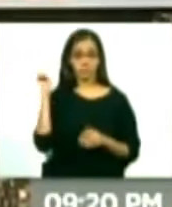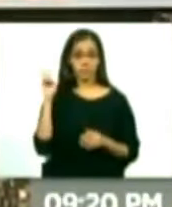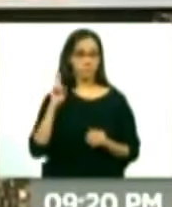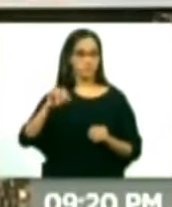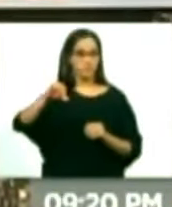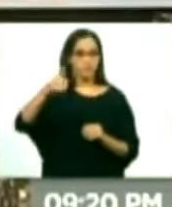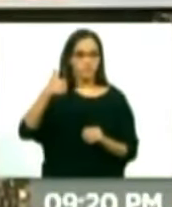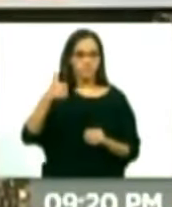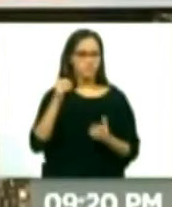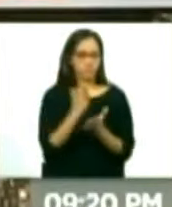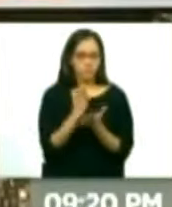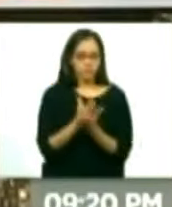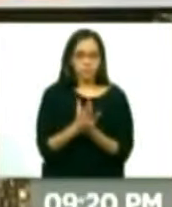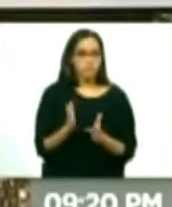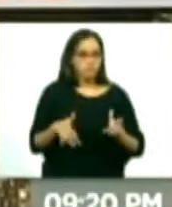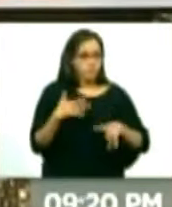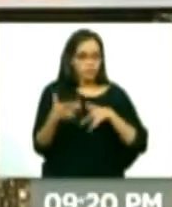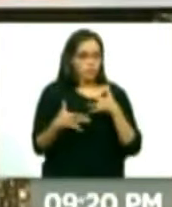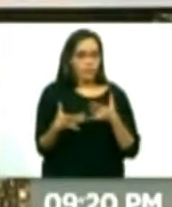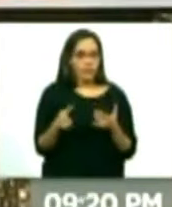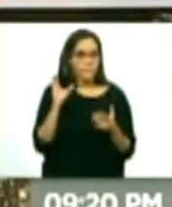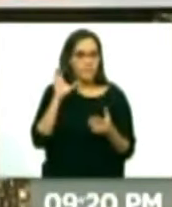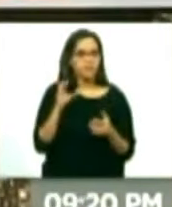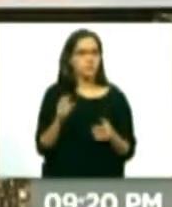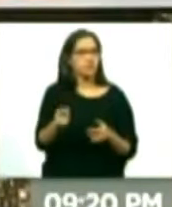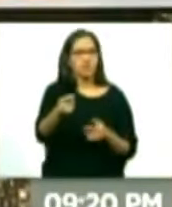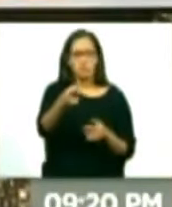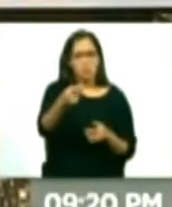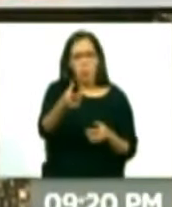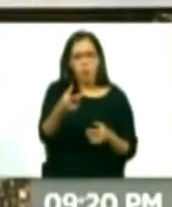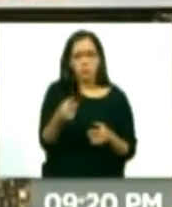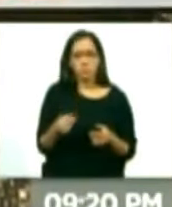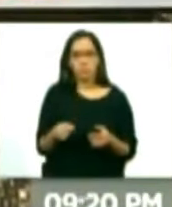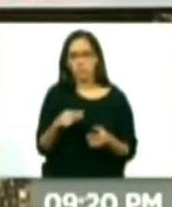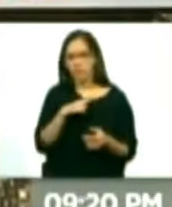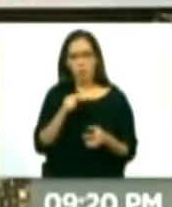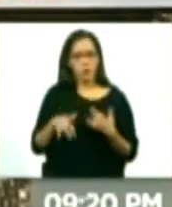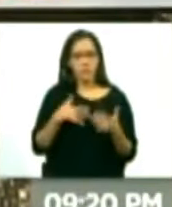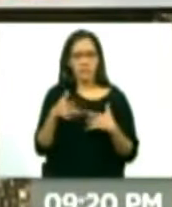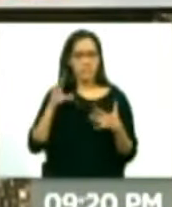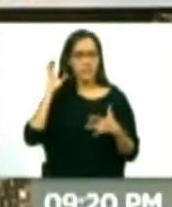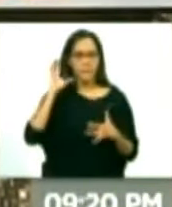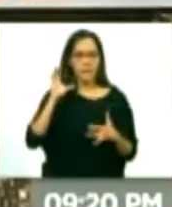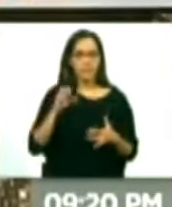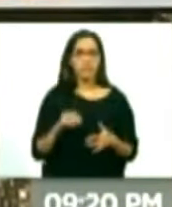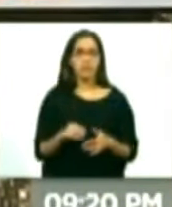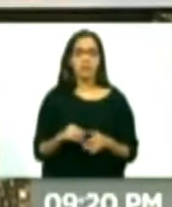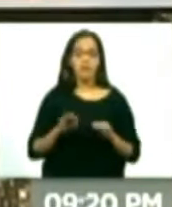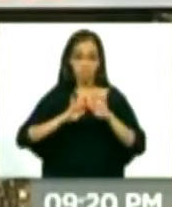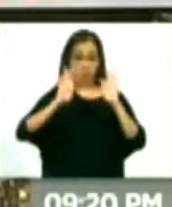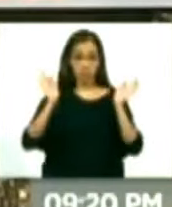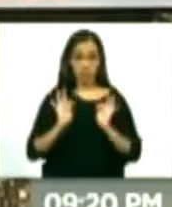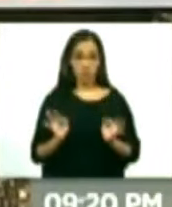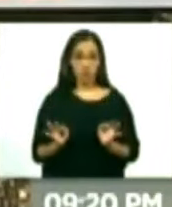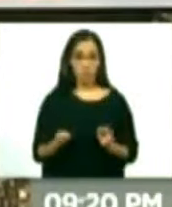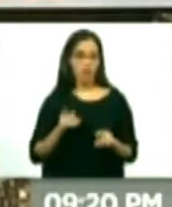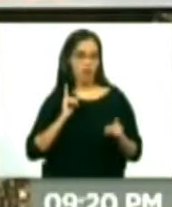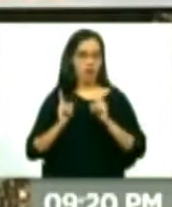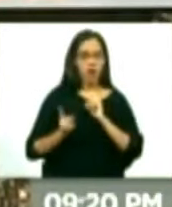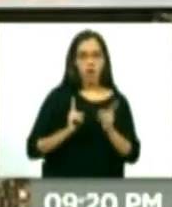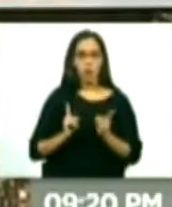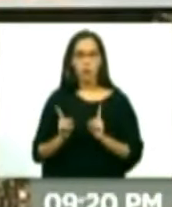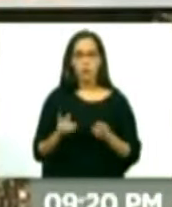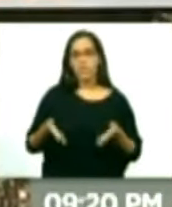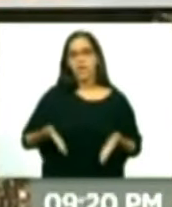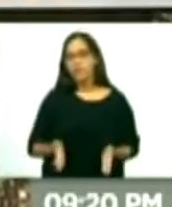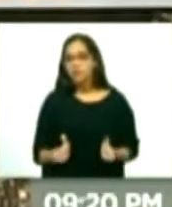mayoría, siente la patria así. Muy pocos son los que no sienten la patria de esa manera. Algunos que